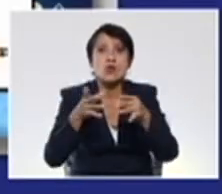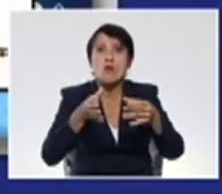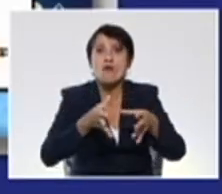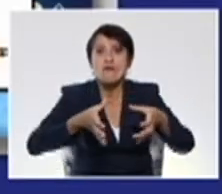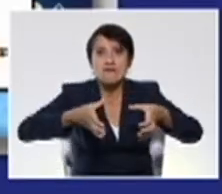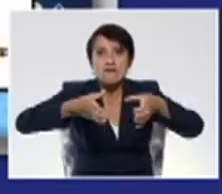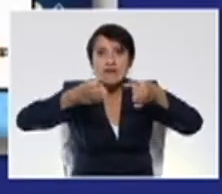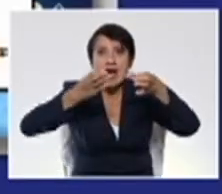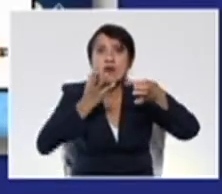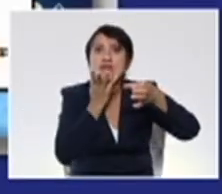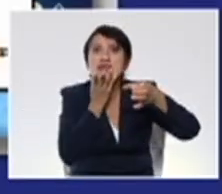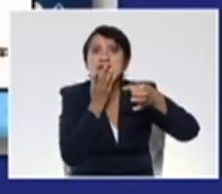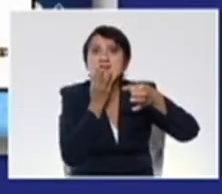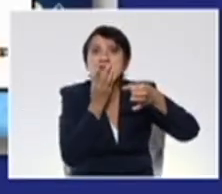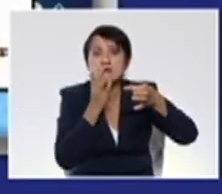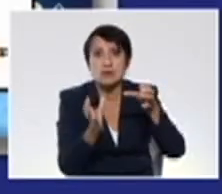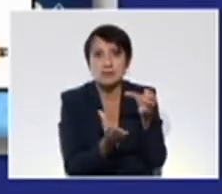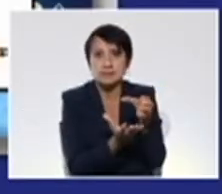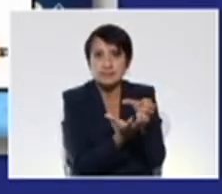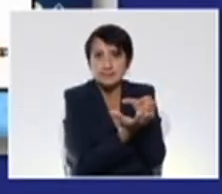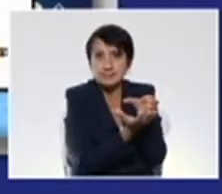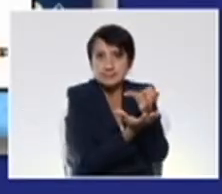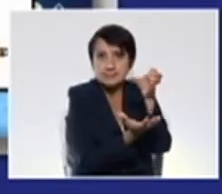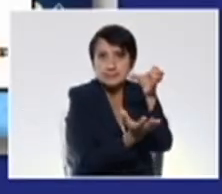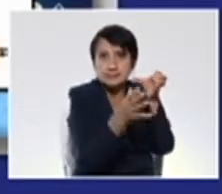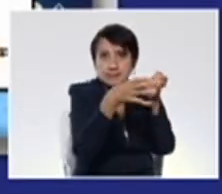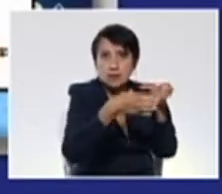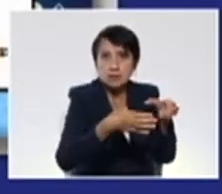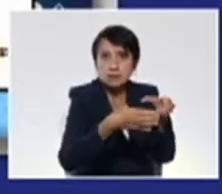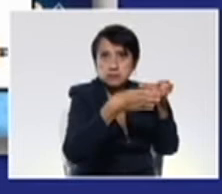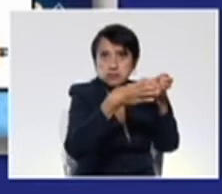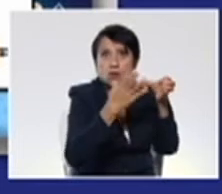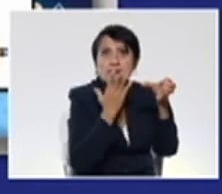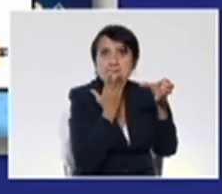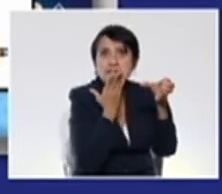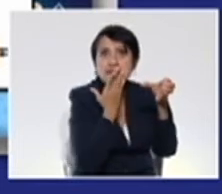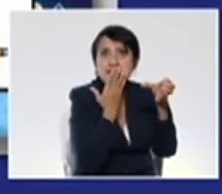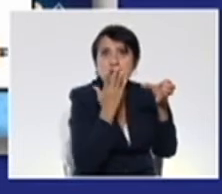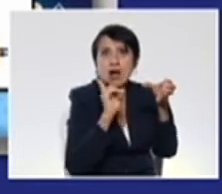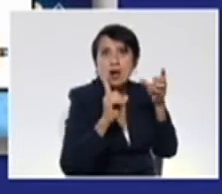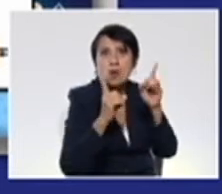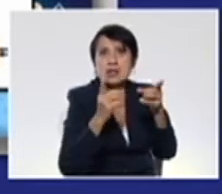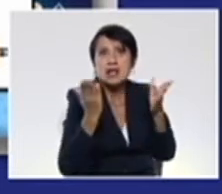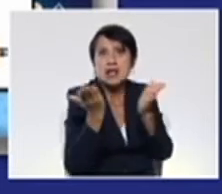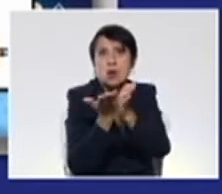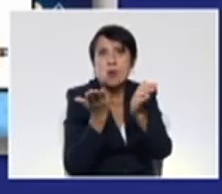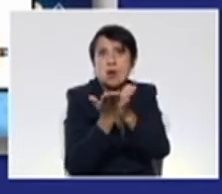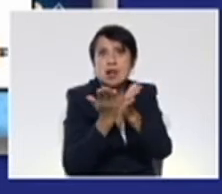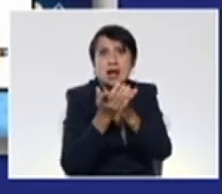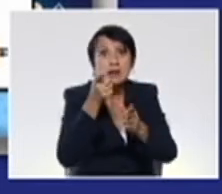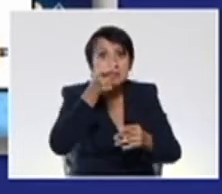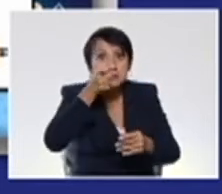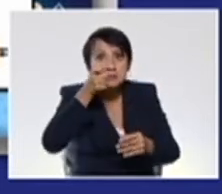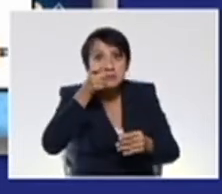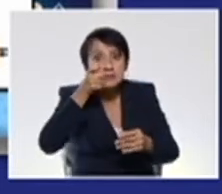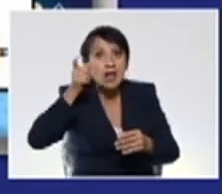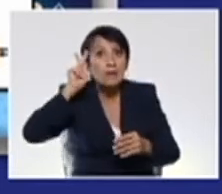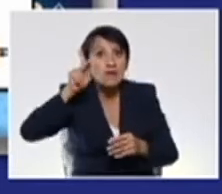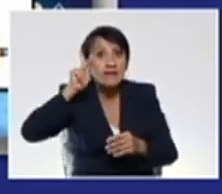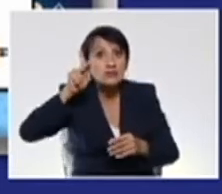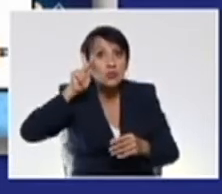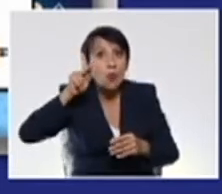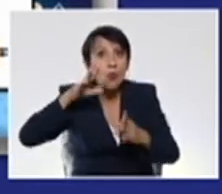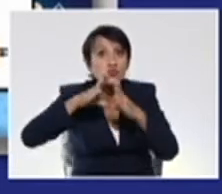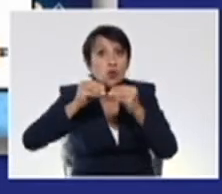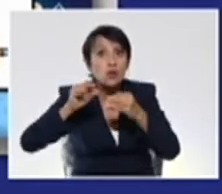vidrio con un mecanismo que lo podríamos hacer tranquilamente en alguna de nuestras escuelas con la supervisión de los profesores y bajo las normas